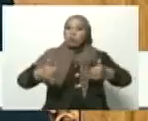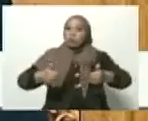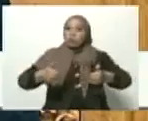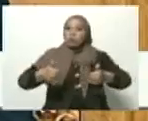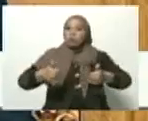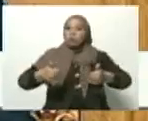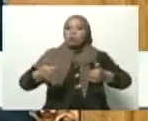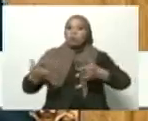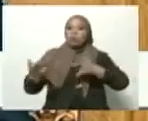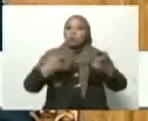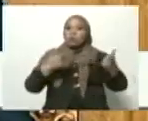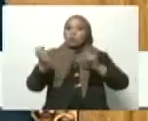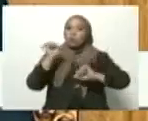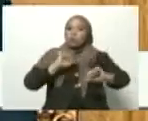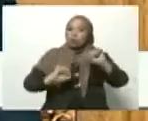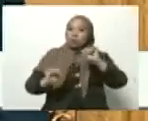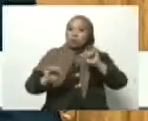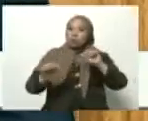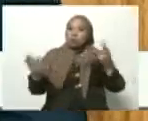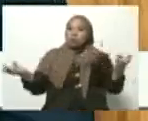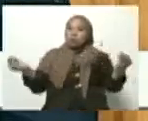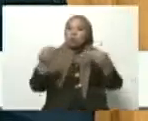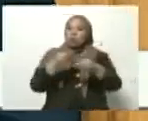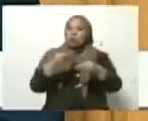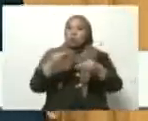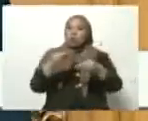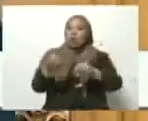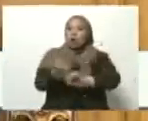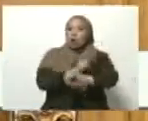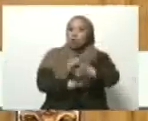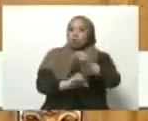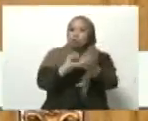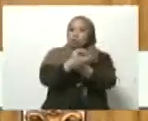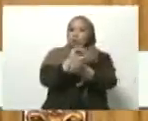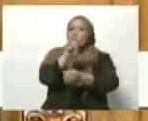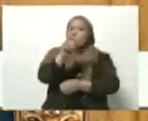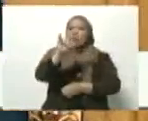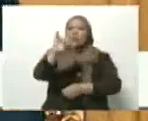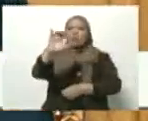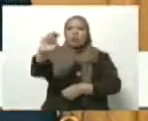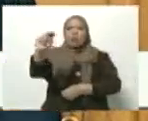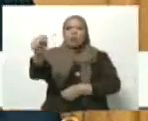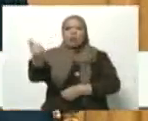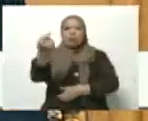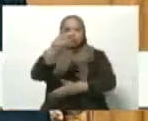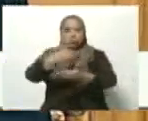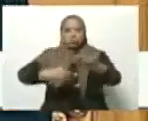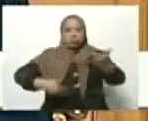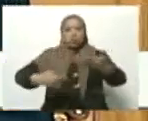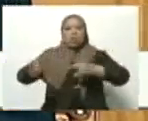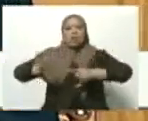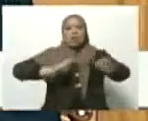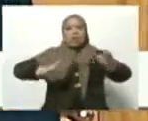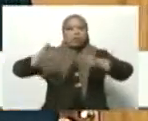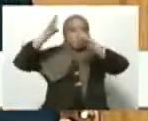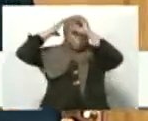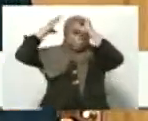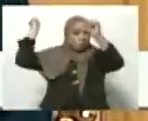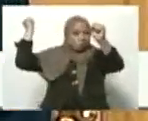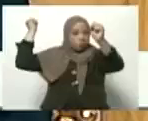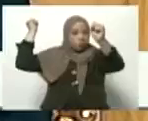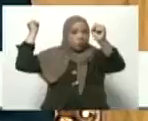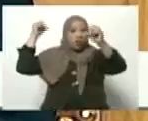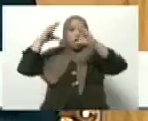Irán, protegido por la Convención de Viena, el Tratado de la Convención de Viena de Relaciones Diplomáticas, donde